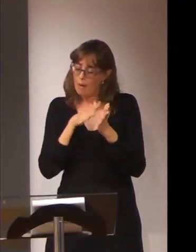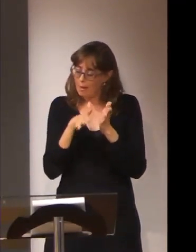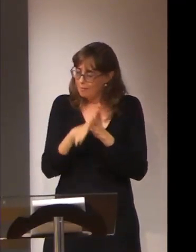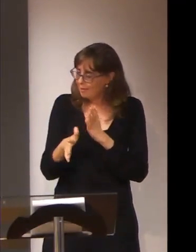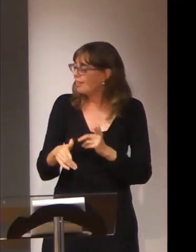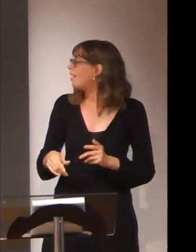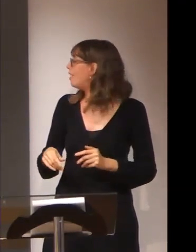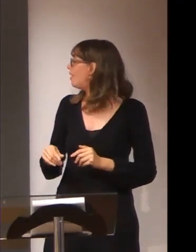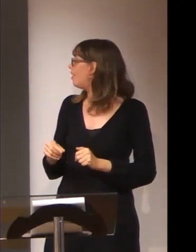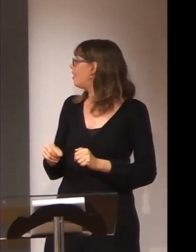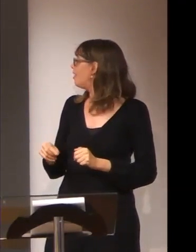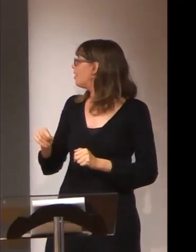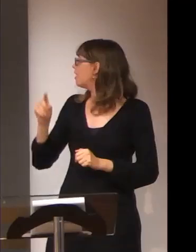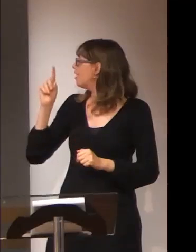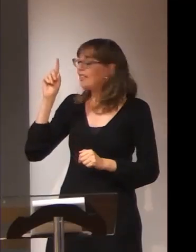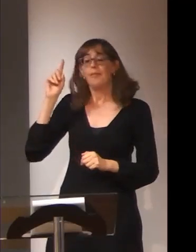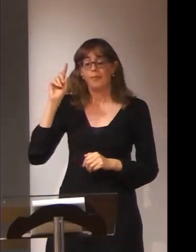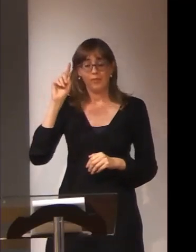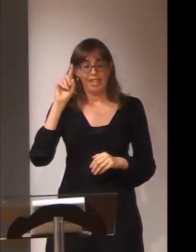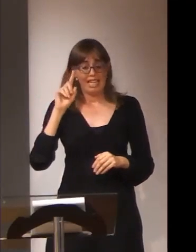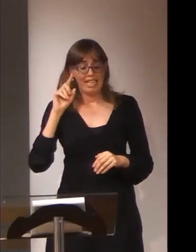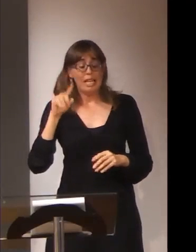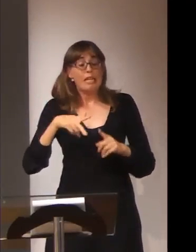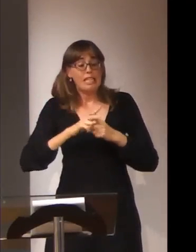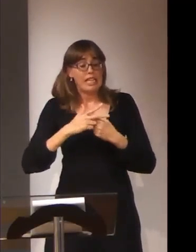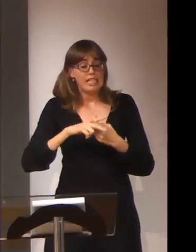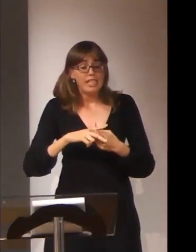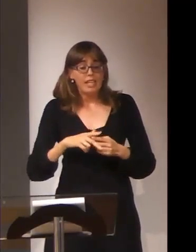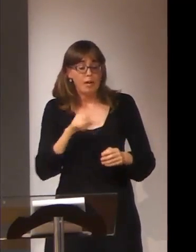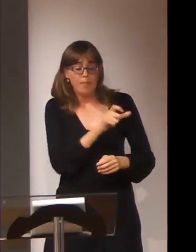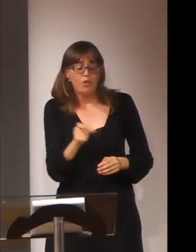o personas sordociegas que también expliquen experiencias vitales.